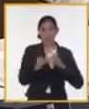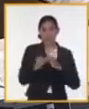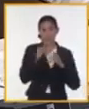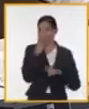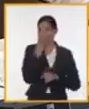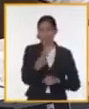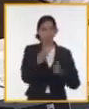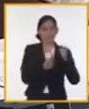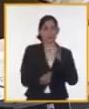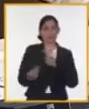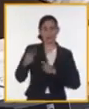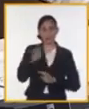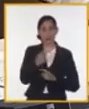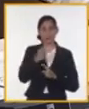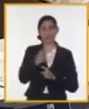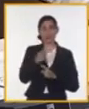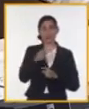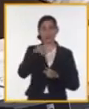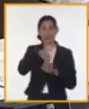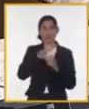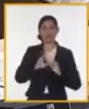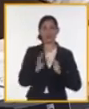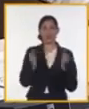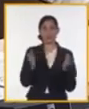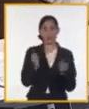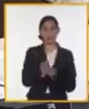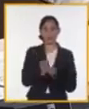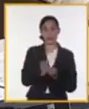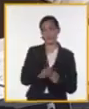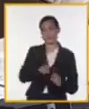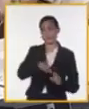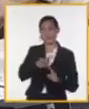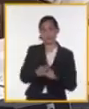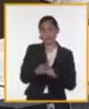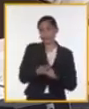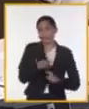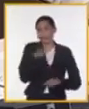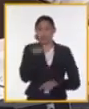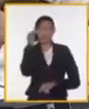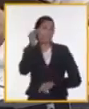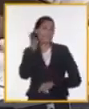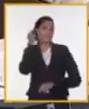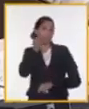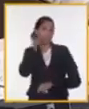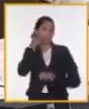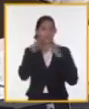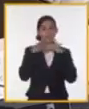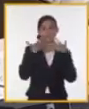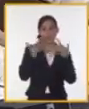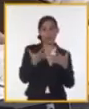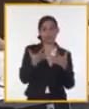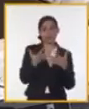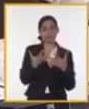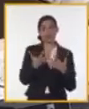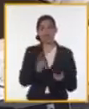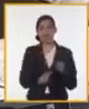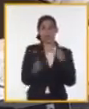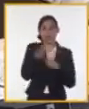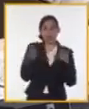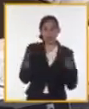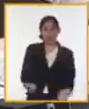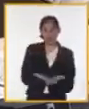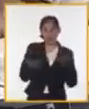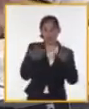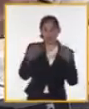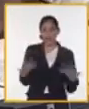atención directa a estas familias, de manera que es una acción cooperada que va a generar y que